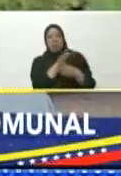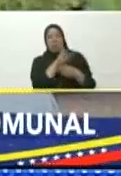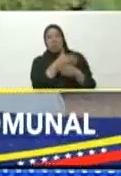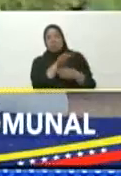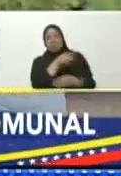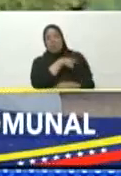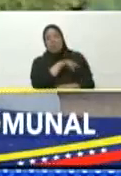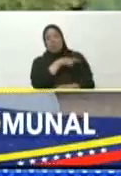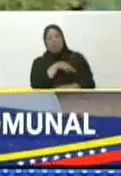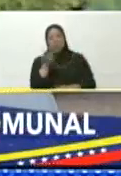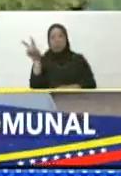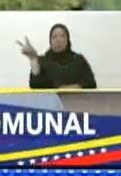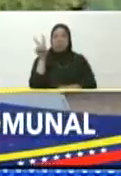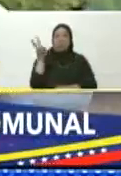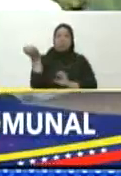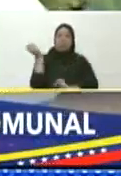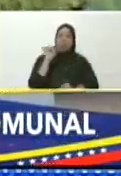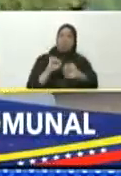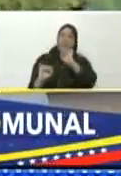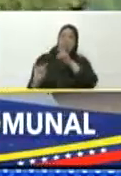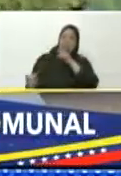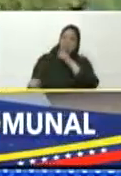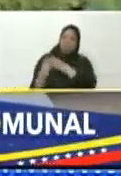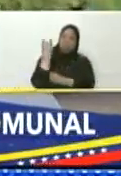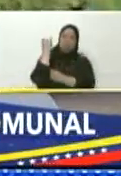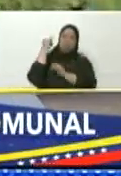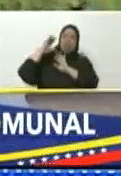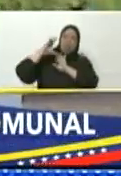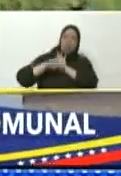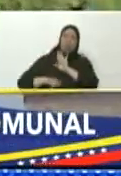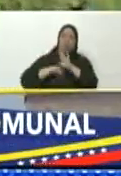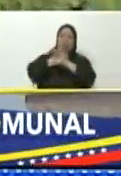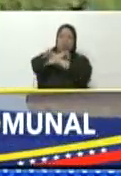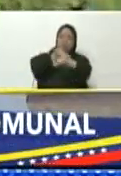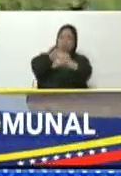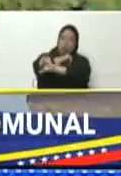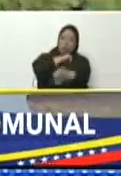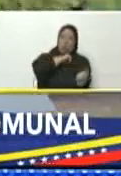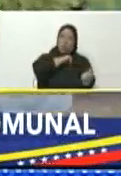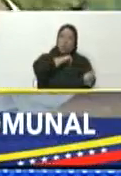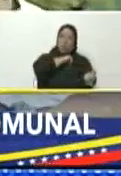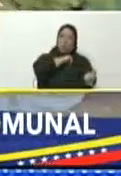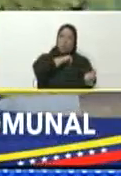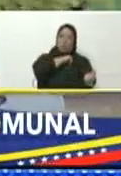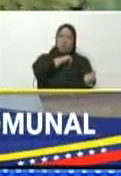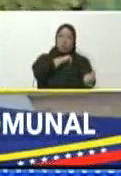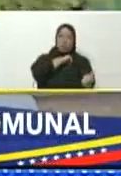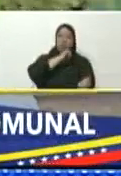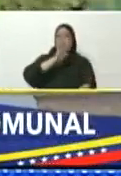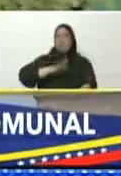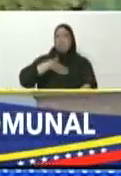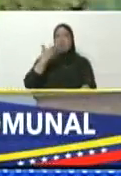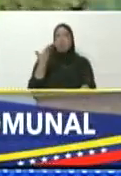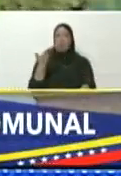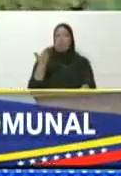¿Y cómo tenía que enfrentar a los traidores, a los corruptos, a los bandidos? Y que yo no